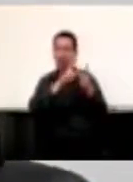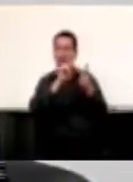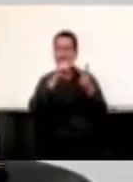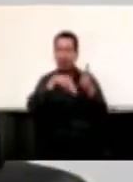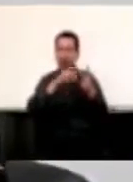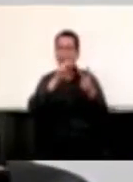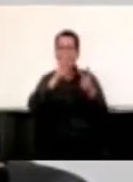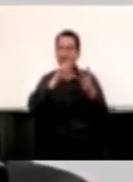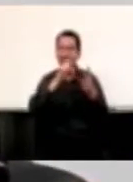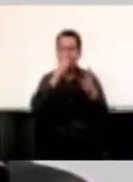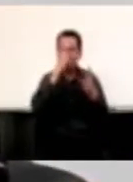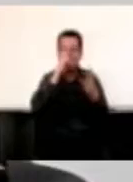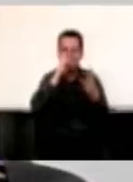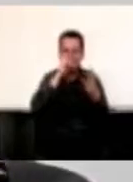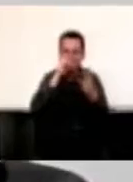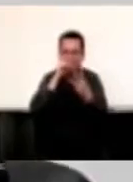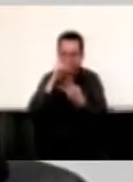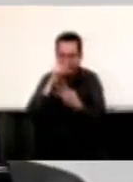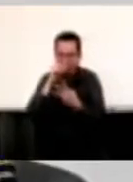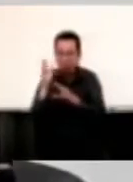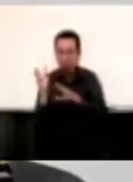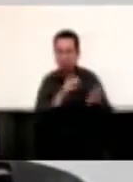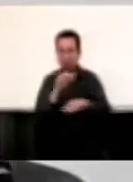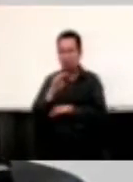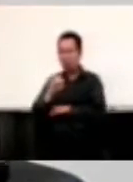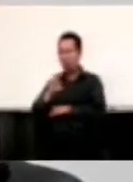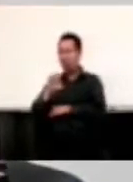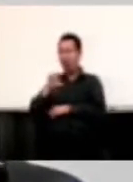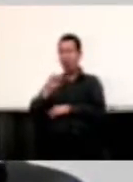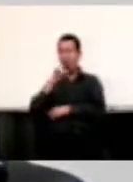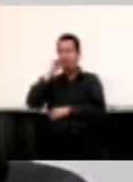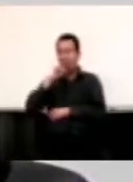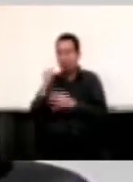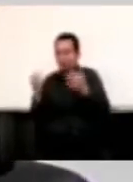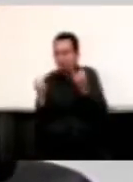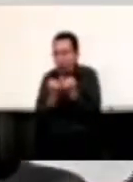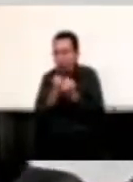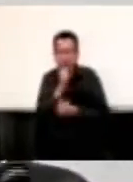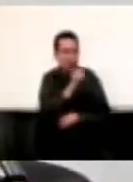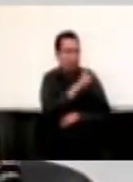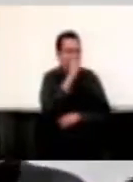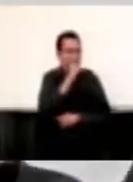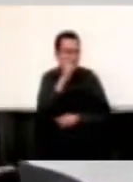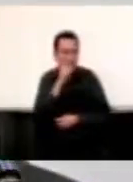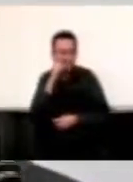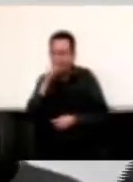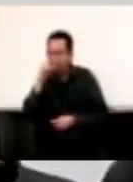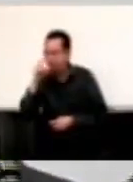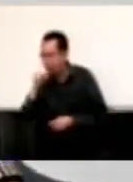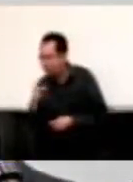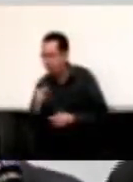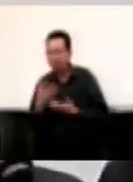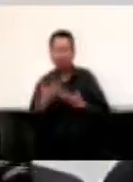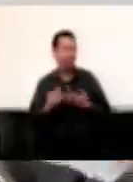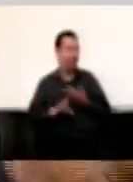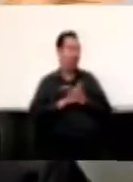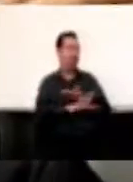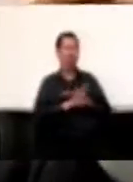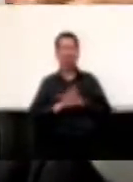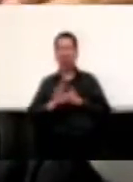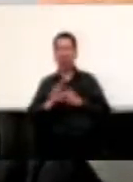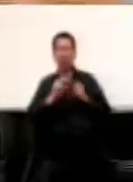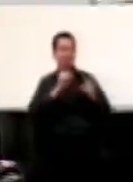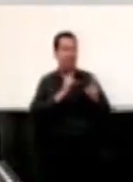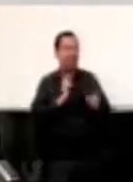nos enfrentamos a un escenario ya de colapso total, prácticamente. Donde el electorado dice: ya probé uno, ya probé otro, ya probé otro. Y hay uno